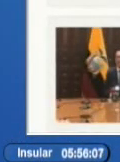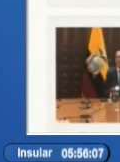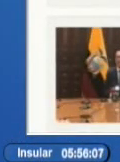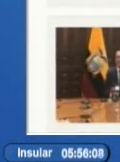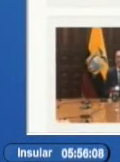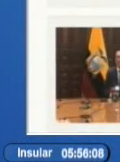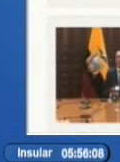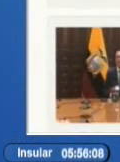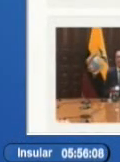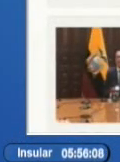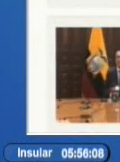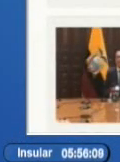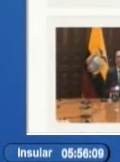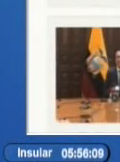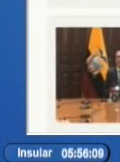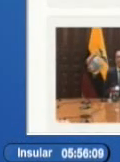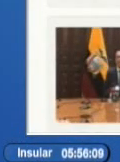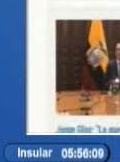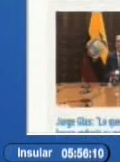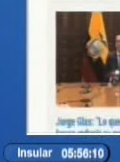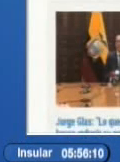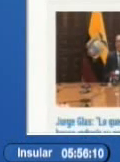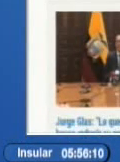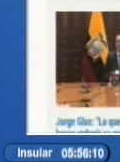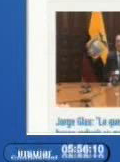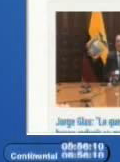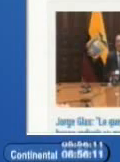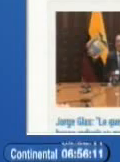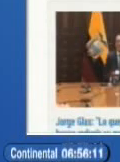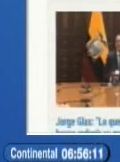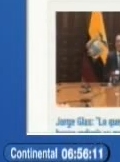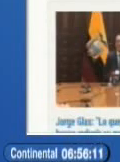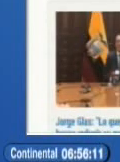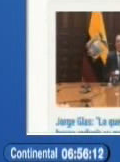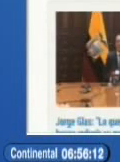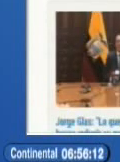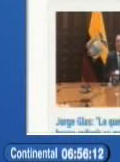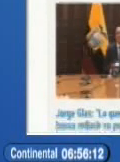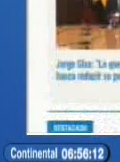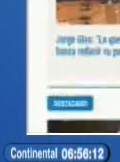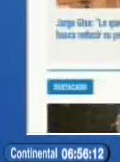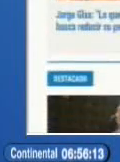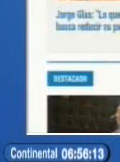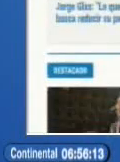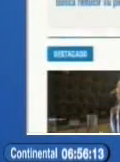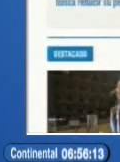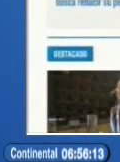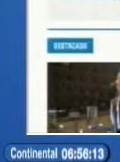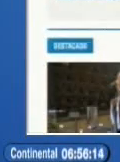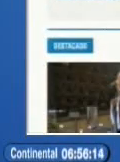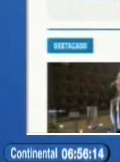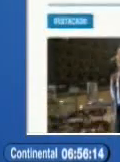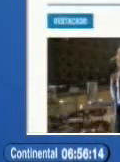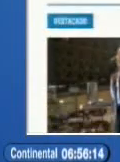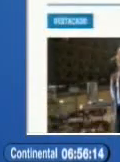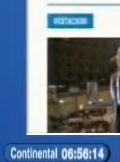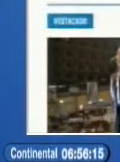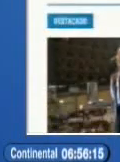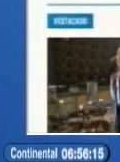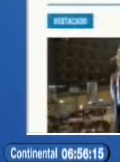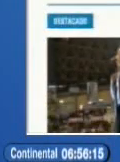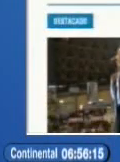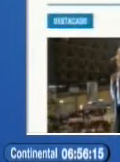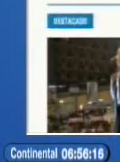el decano de la prensa nacional, diario El Telégrafo. Polis recibió coimas según Odebrecht. Vamos a avanzar con otras